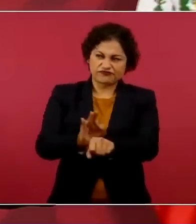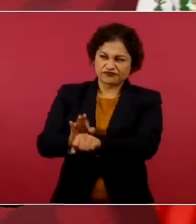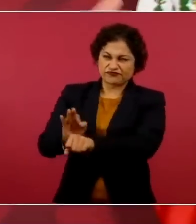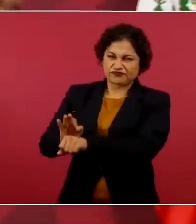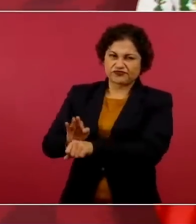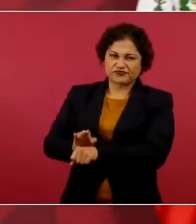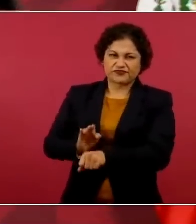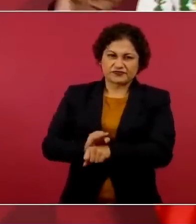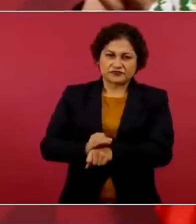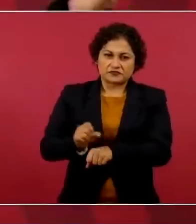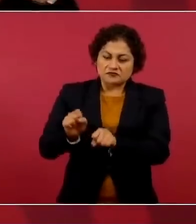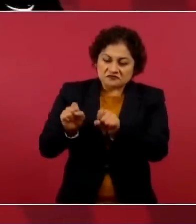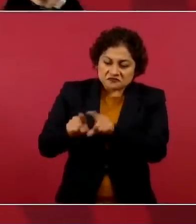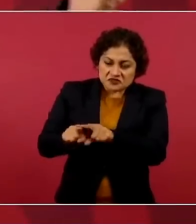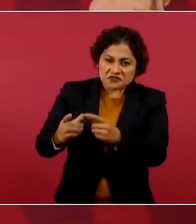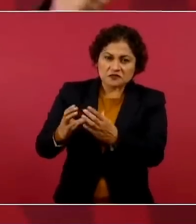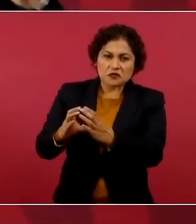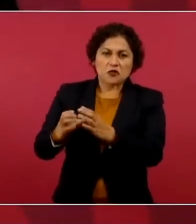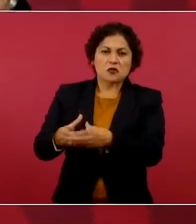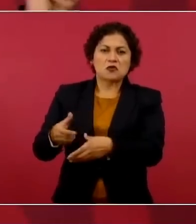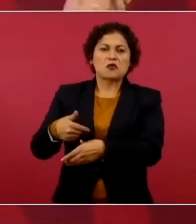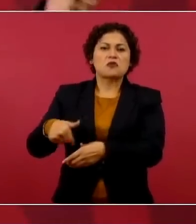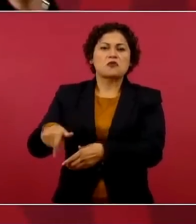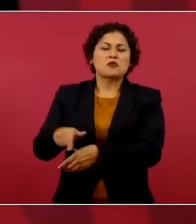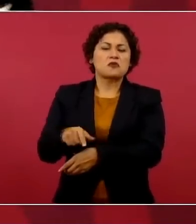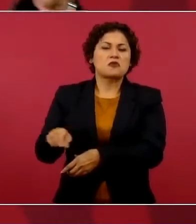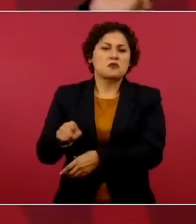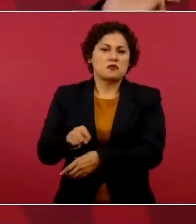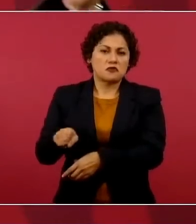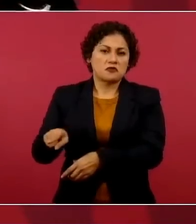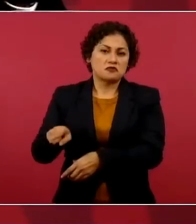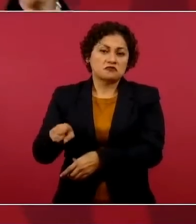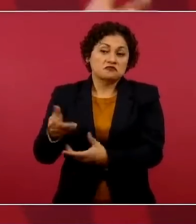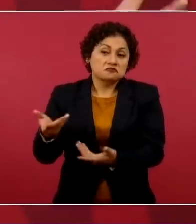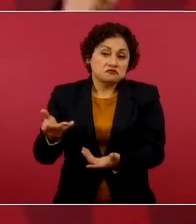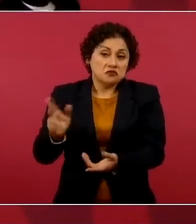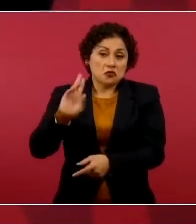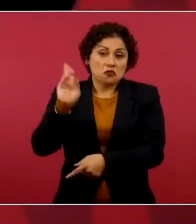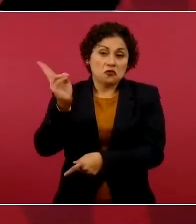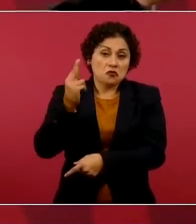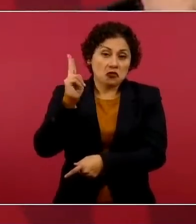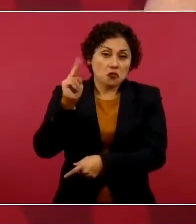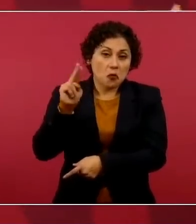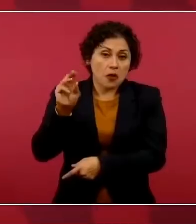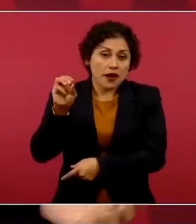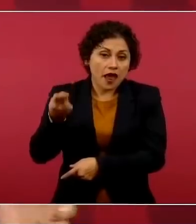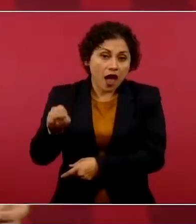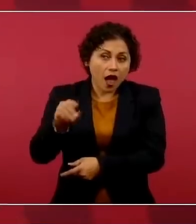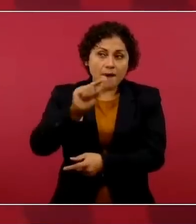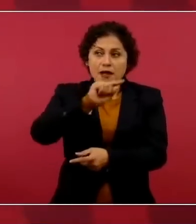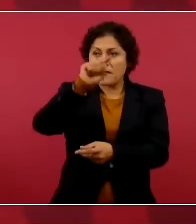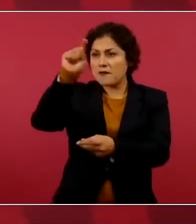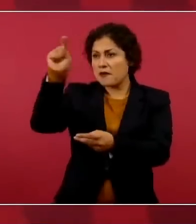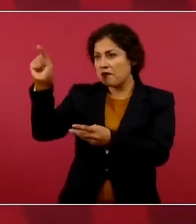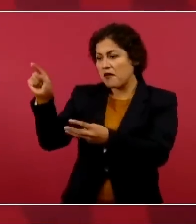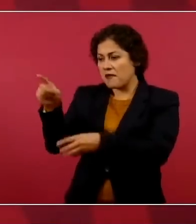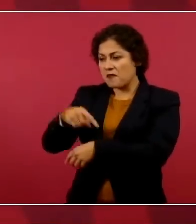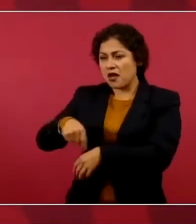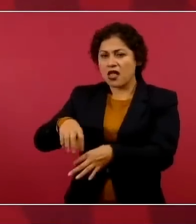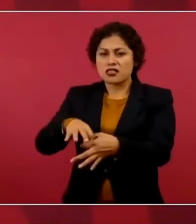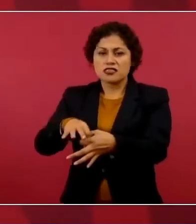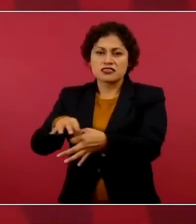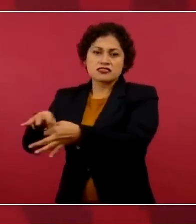partidarios de sus grupos en la UNAM y en distintas partes.